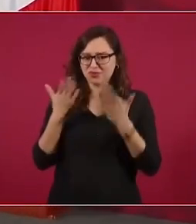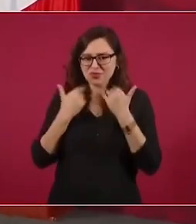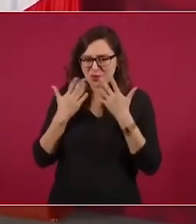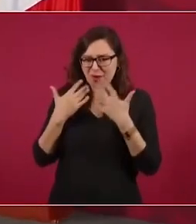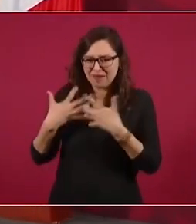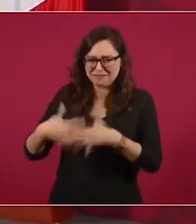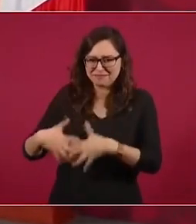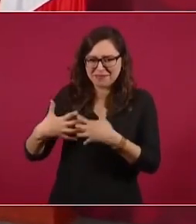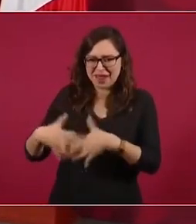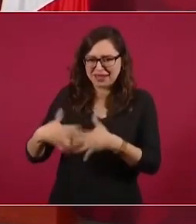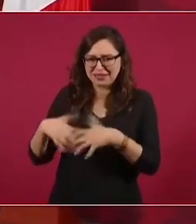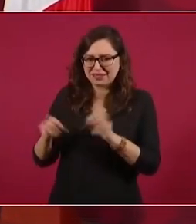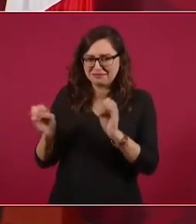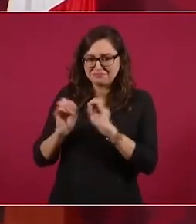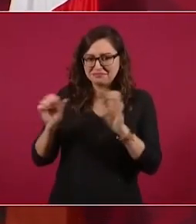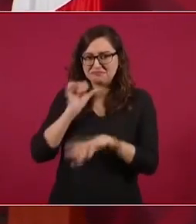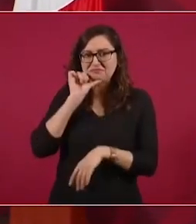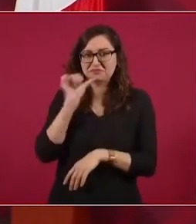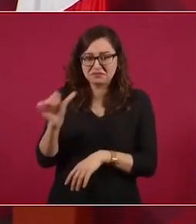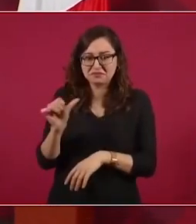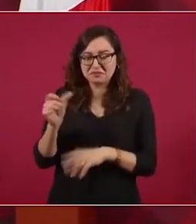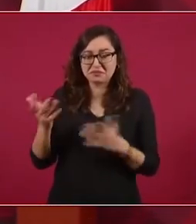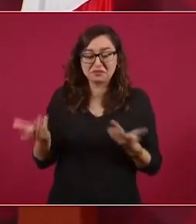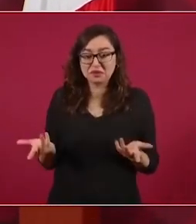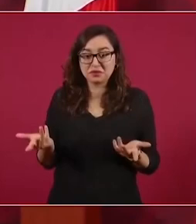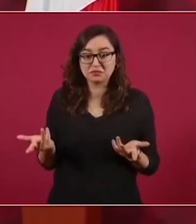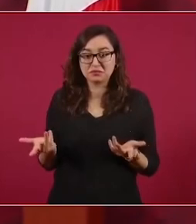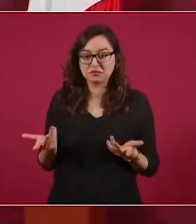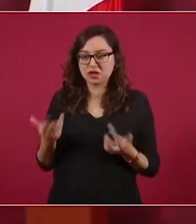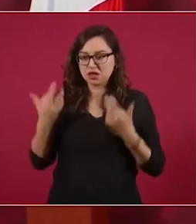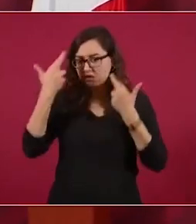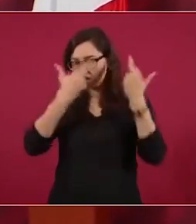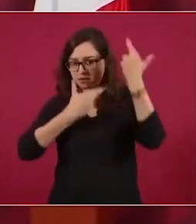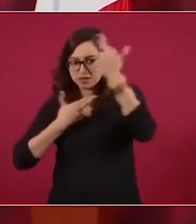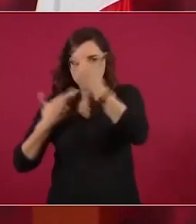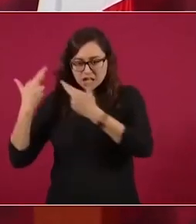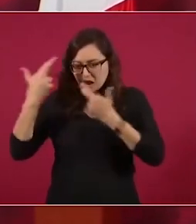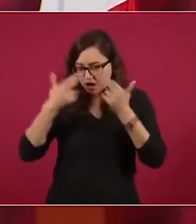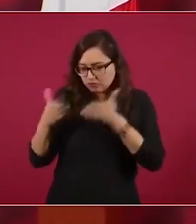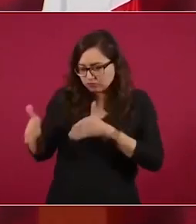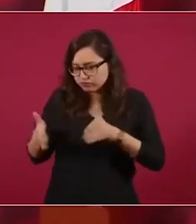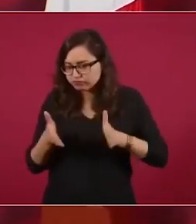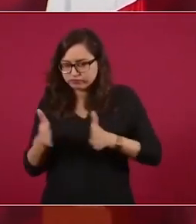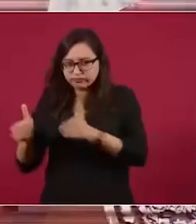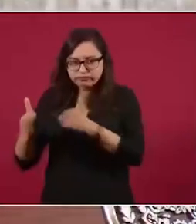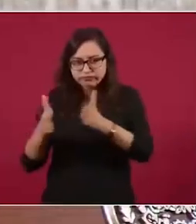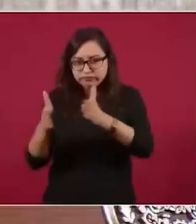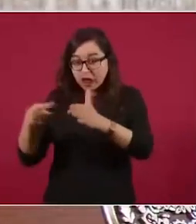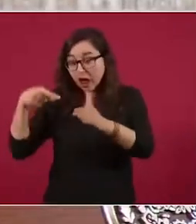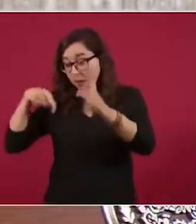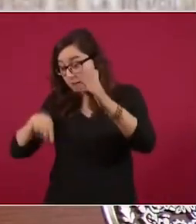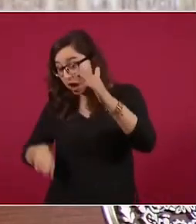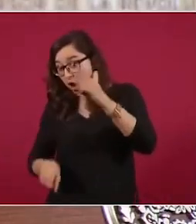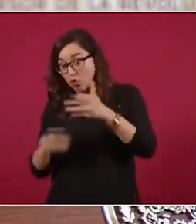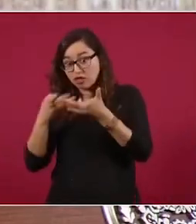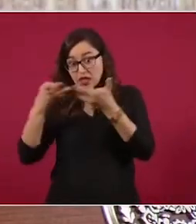hay abajo. No se terminan todavía los estudios, se están trabajando sobre